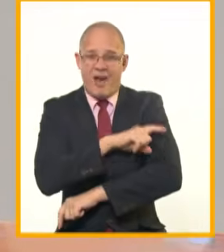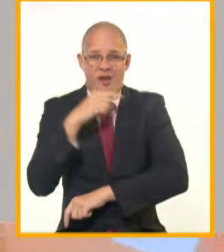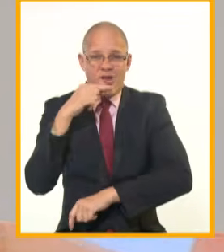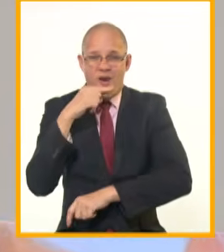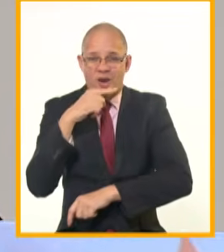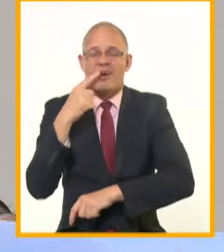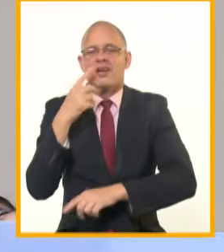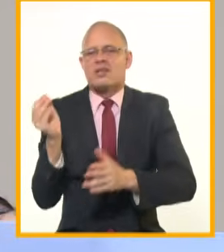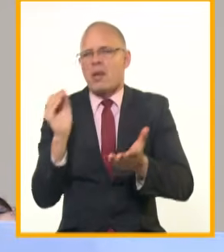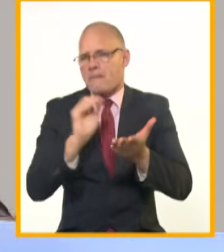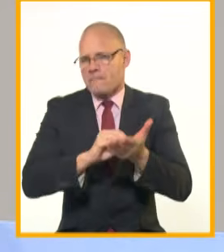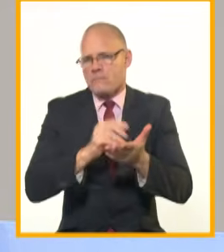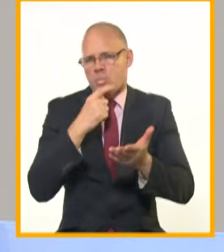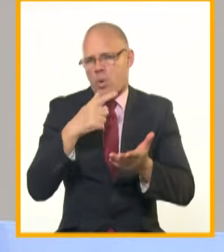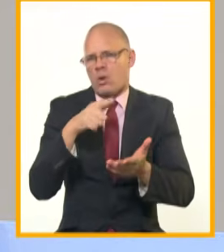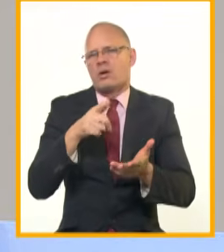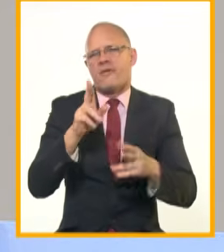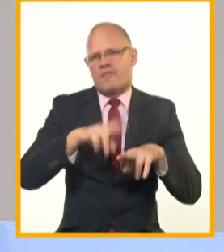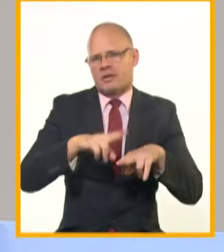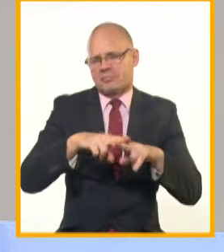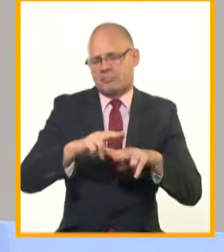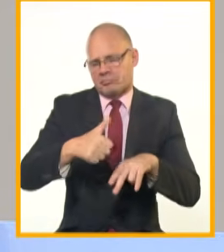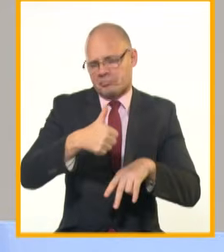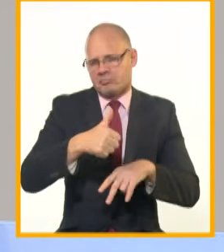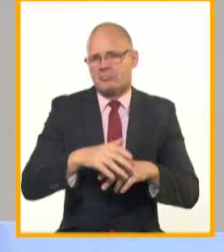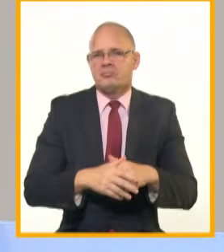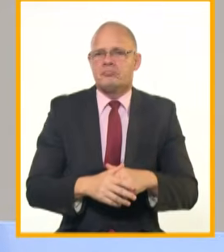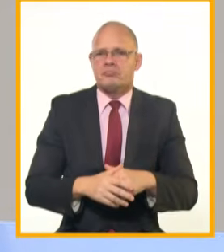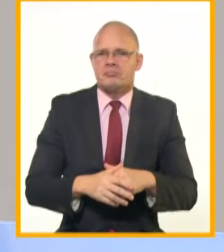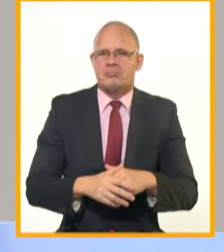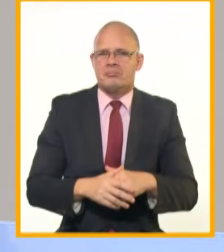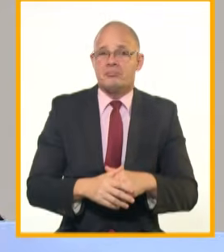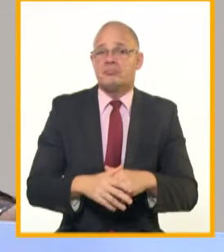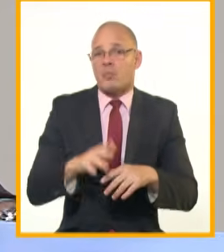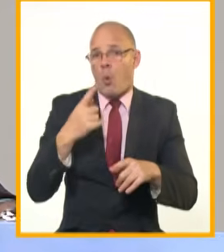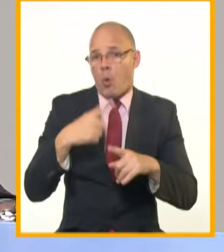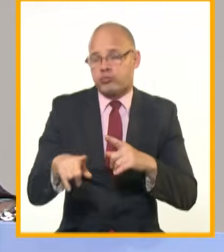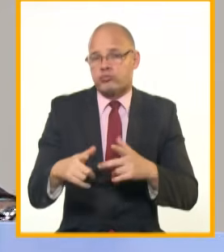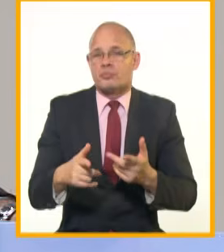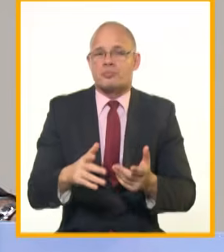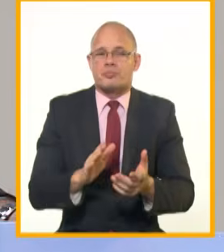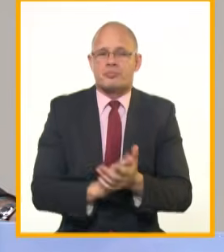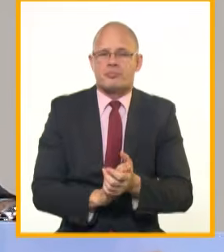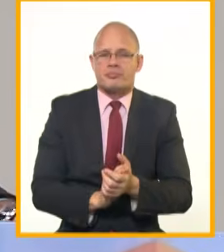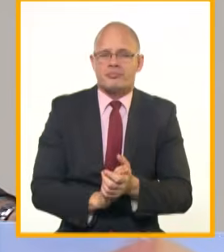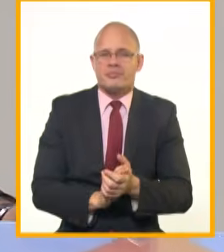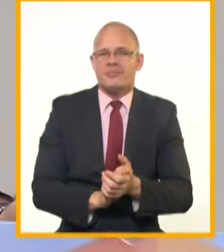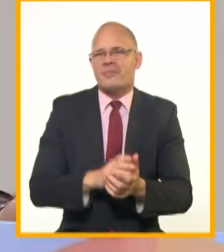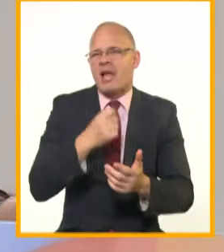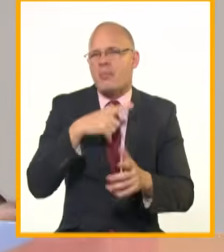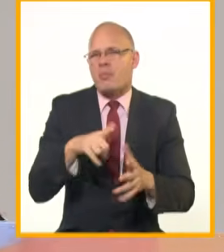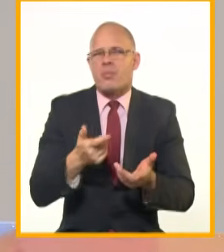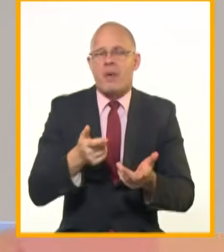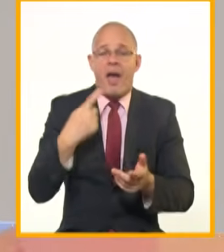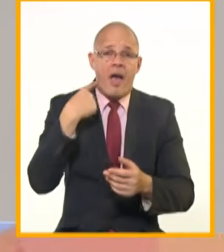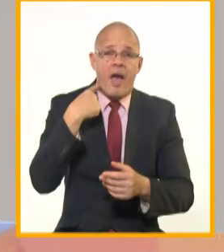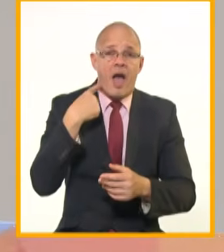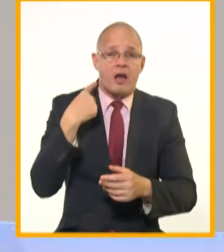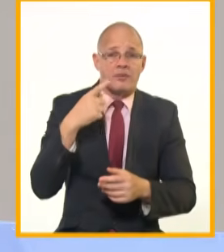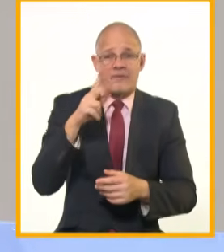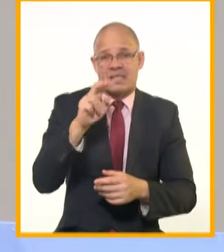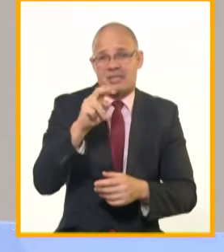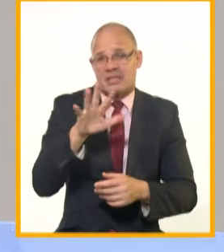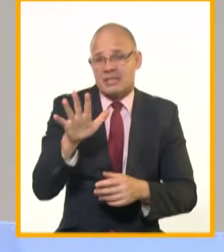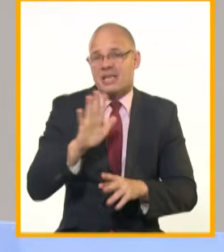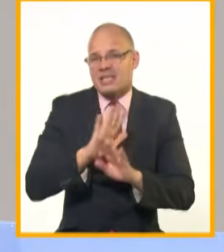mejores condiciones. En fin, estas cuestiones sociales se han ido trabajando. Unido a ello, el empleo, por ejemplo, en este año 2025 se le